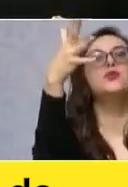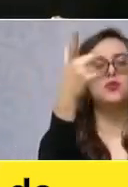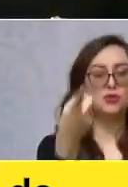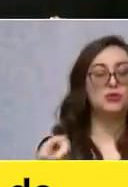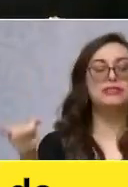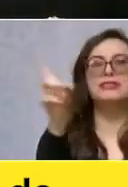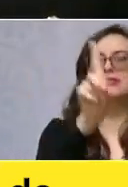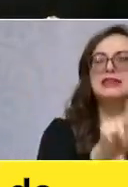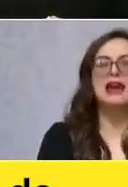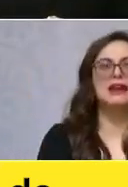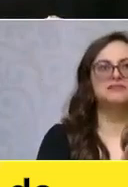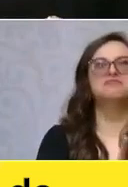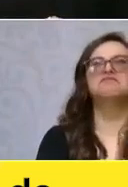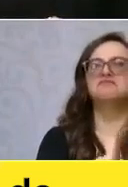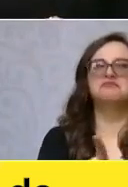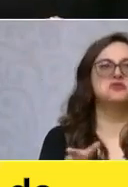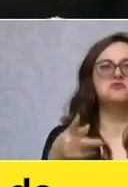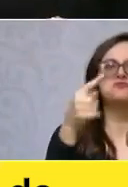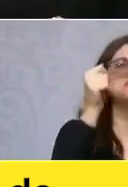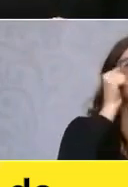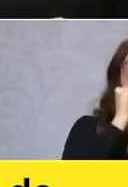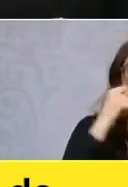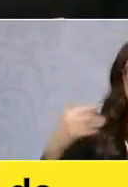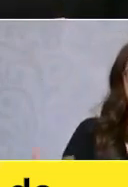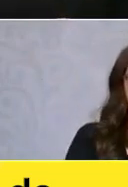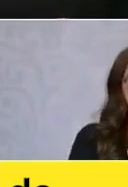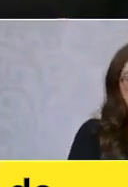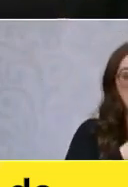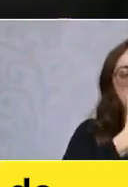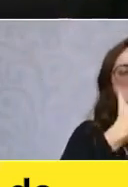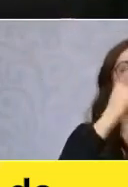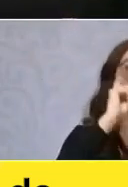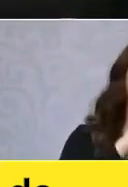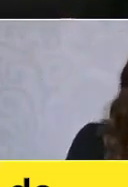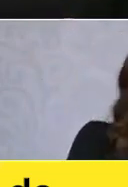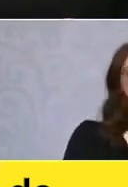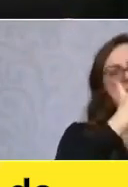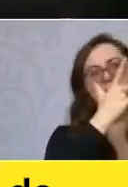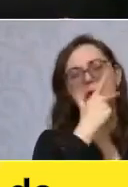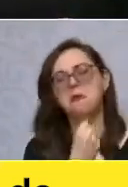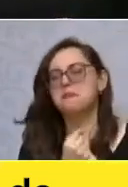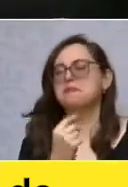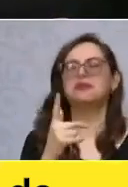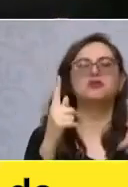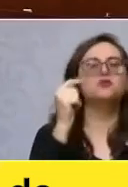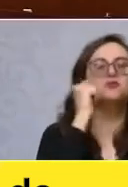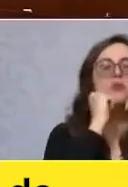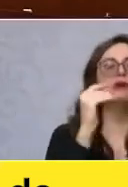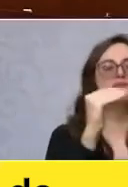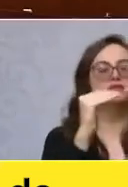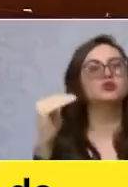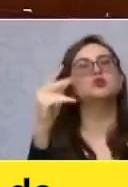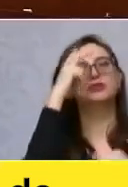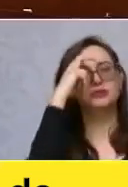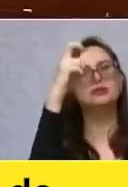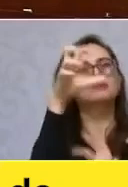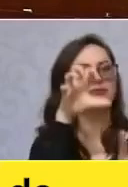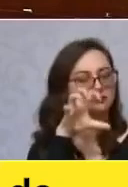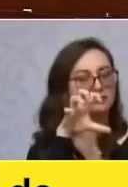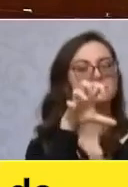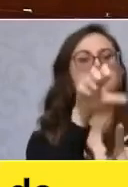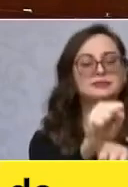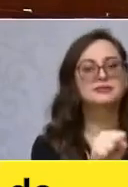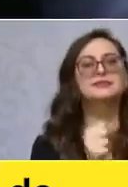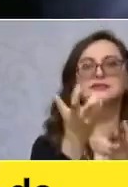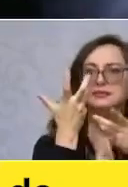votar por primera vez en México y en un país con altos índices de violencia de género. Y finalmente inicia